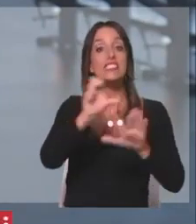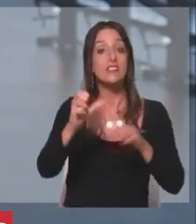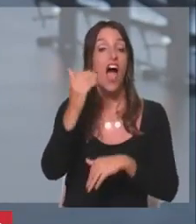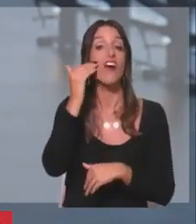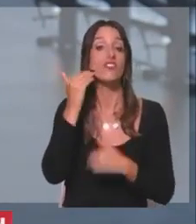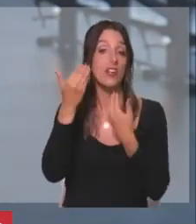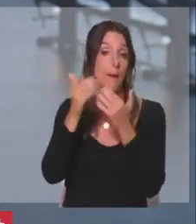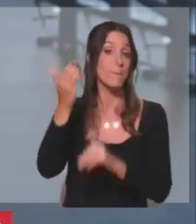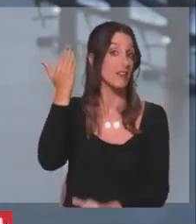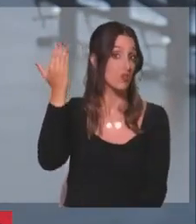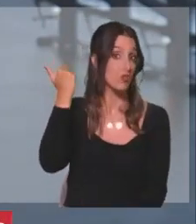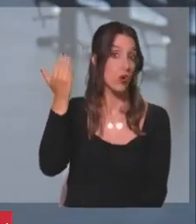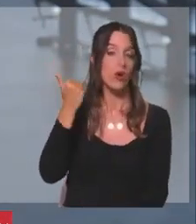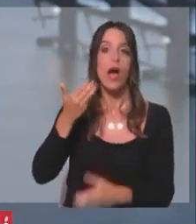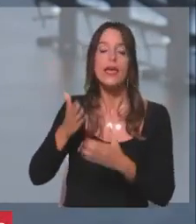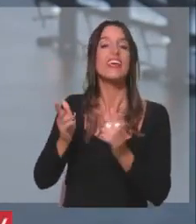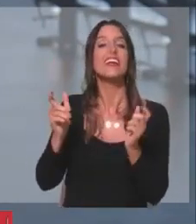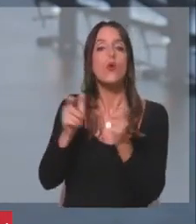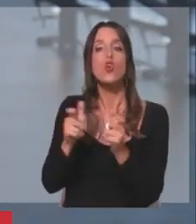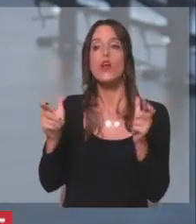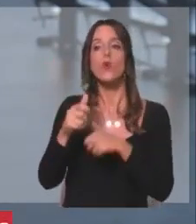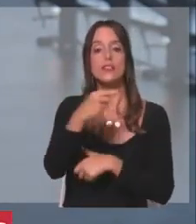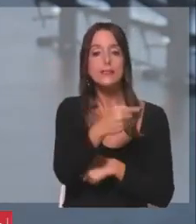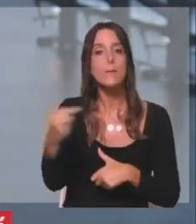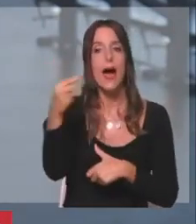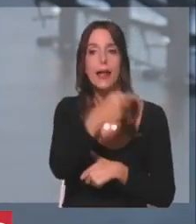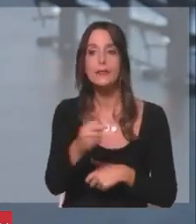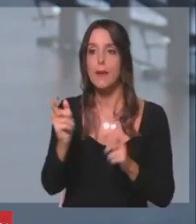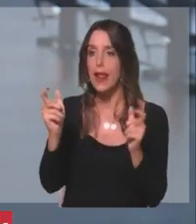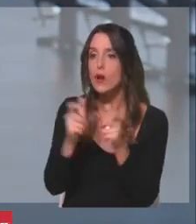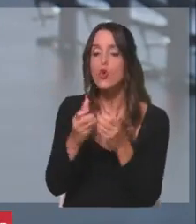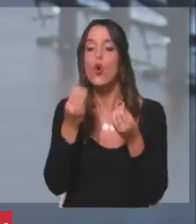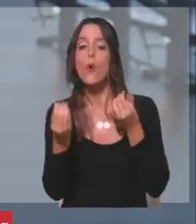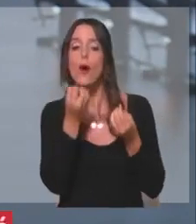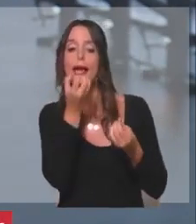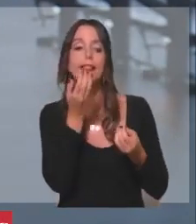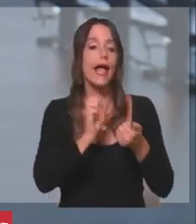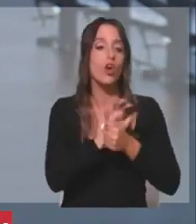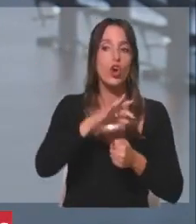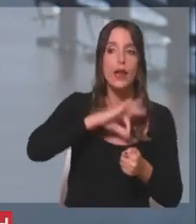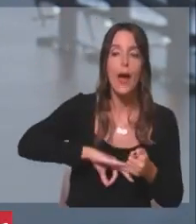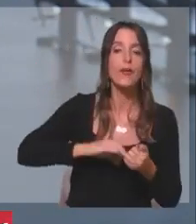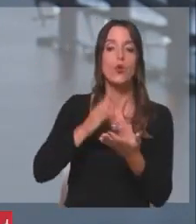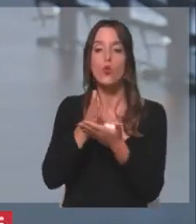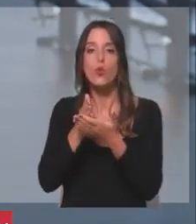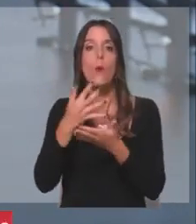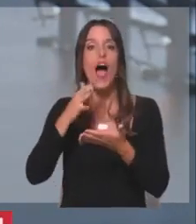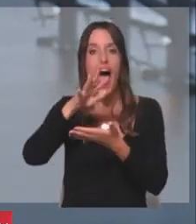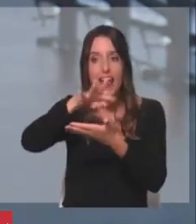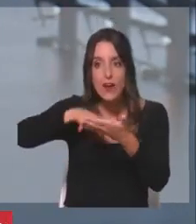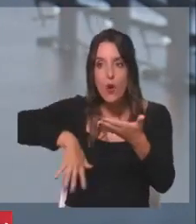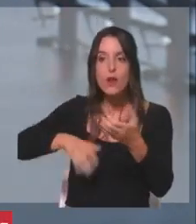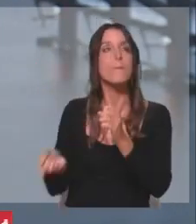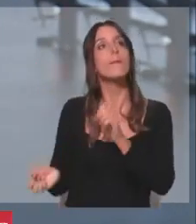momento mantiene reuniones semanales para monitorear la marcha de la pandemia y elabora recomendaciones al Poder